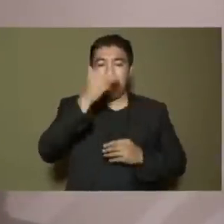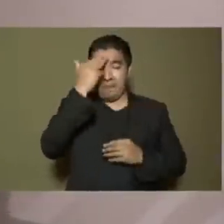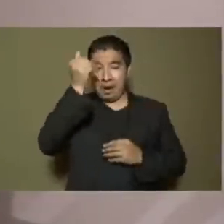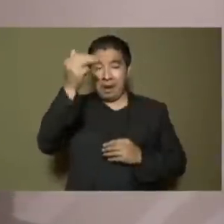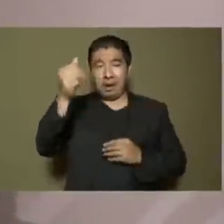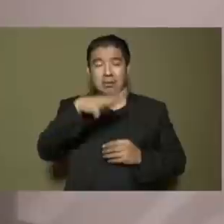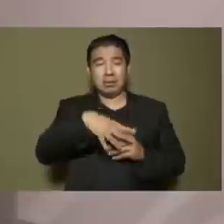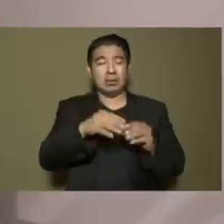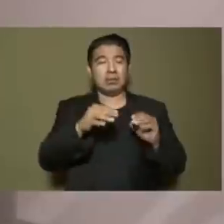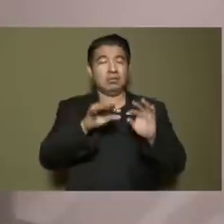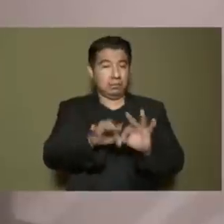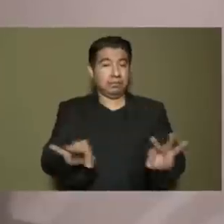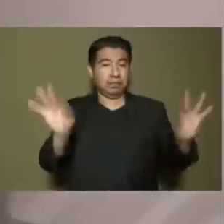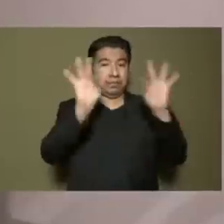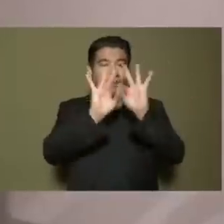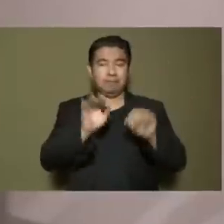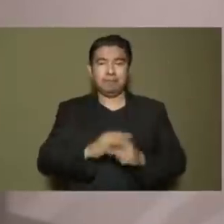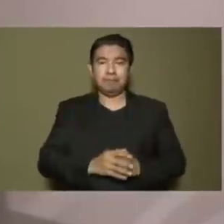Aquí